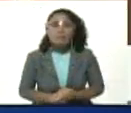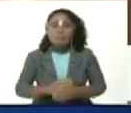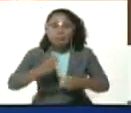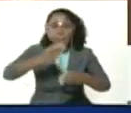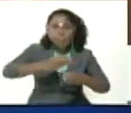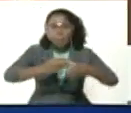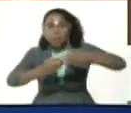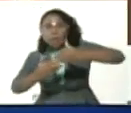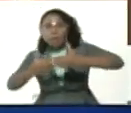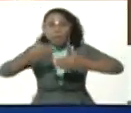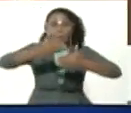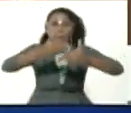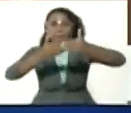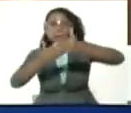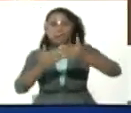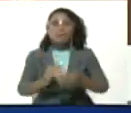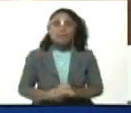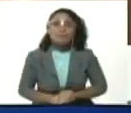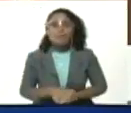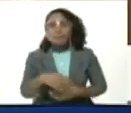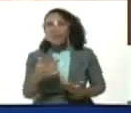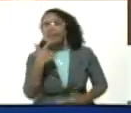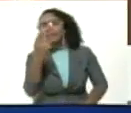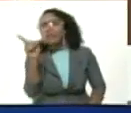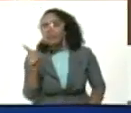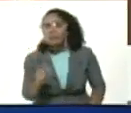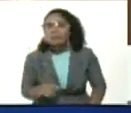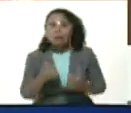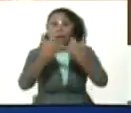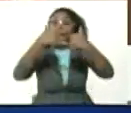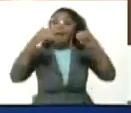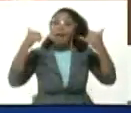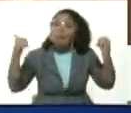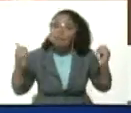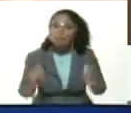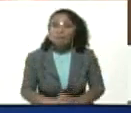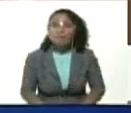bloques, ¿qué dices tú? Cables,